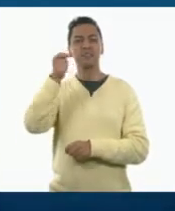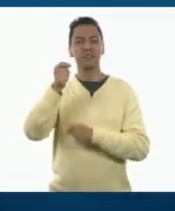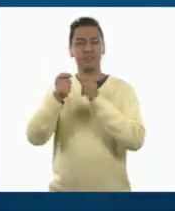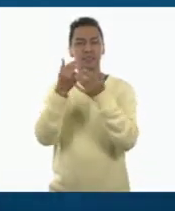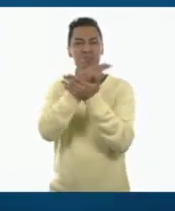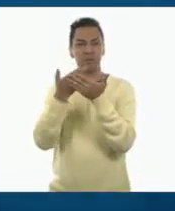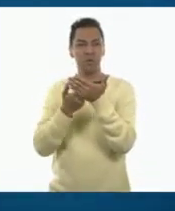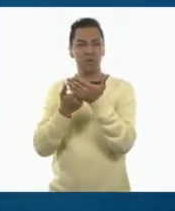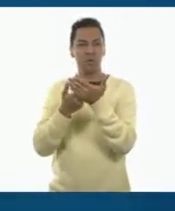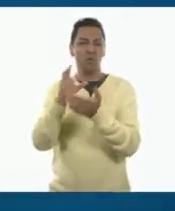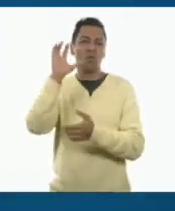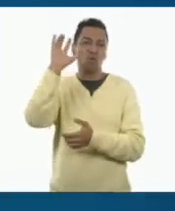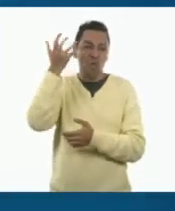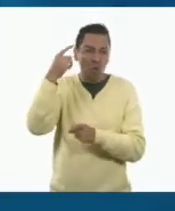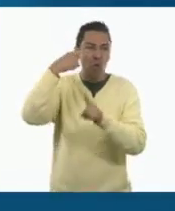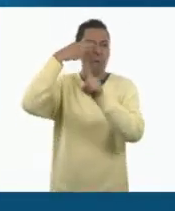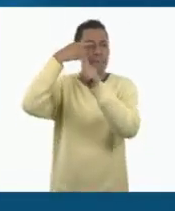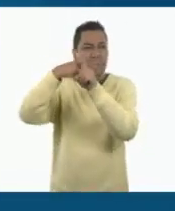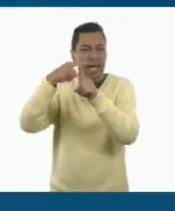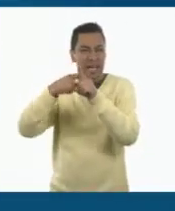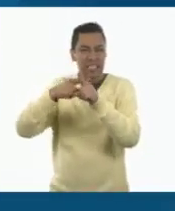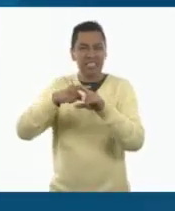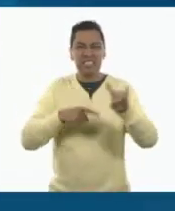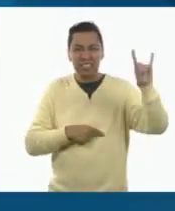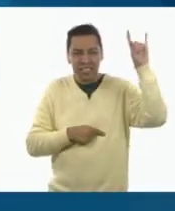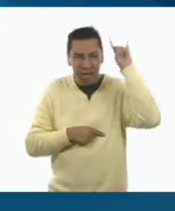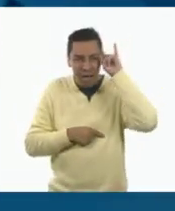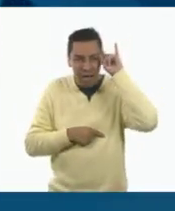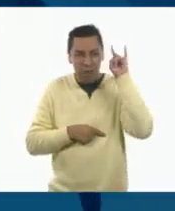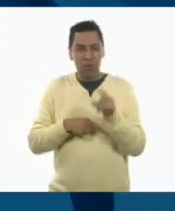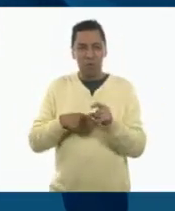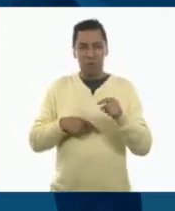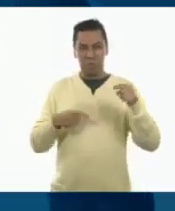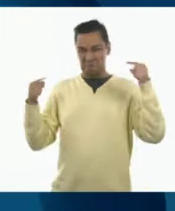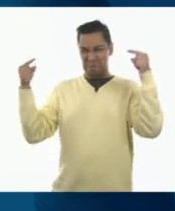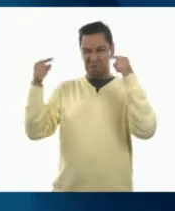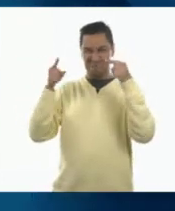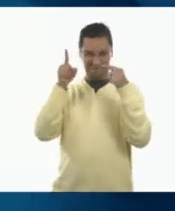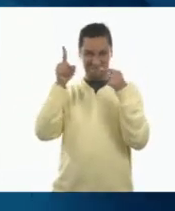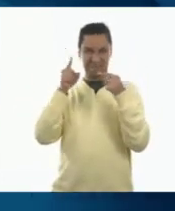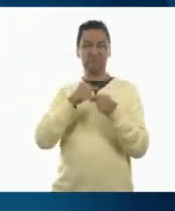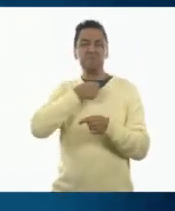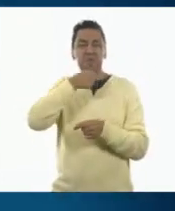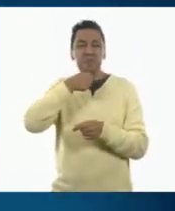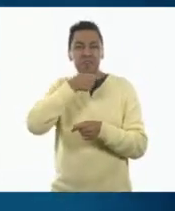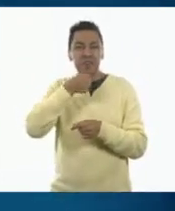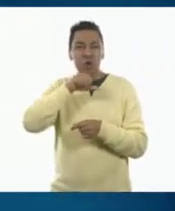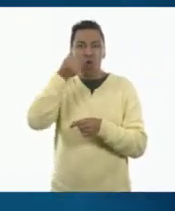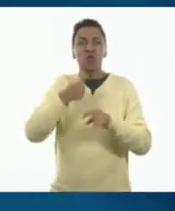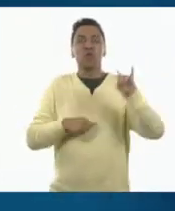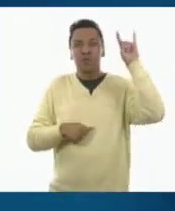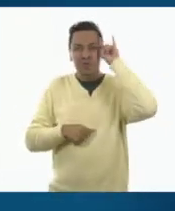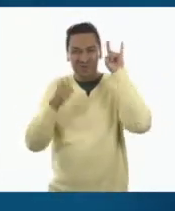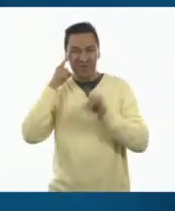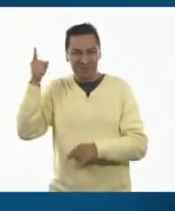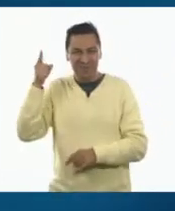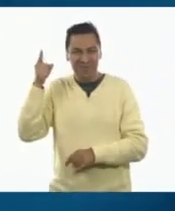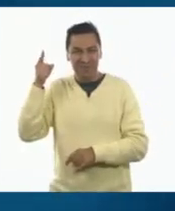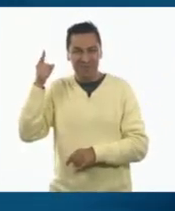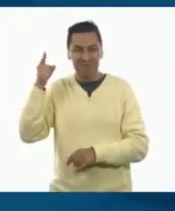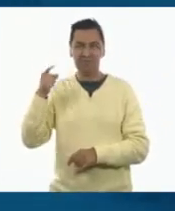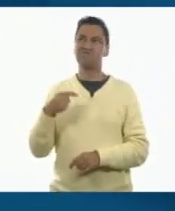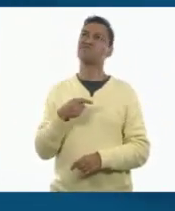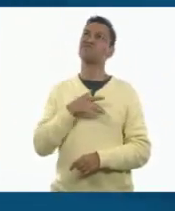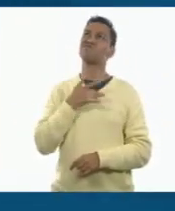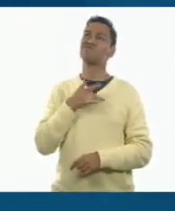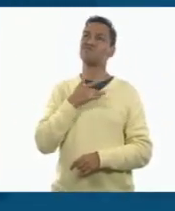un diablo, una mano señalando a un viejito y del otro lado señalando también, y luego otro diablo. Uy, creo